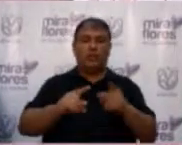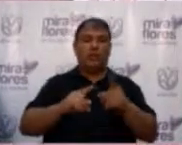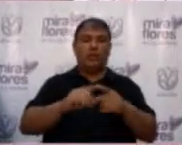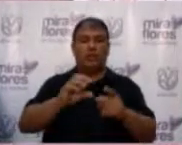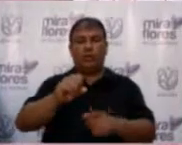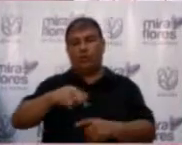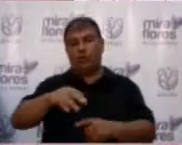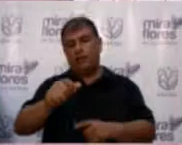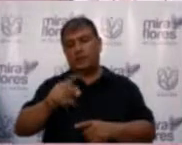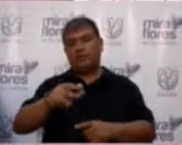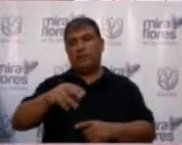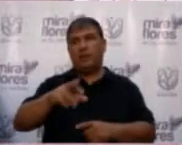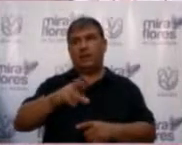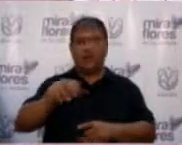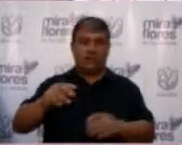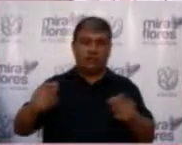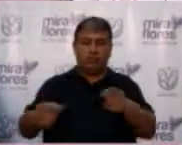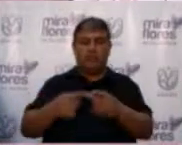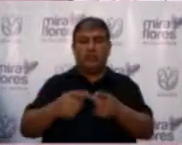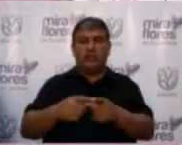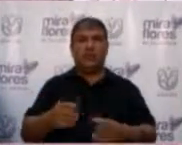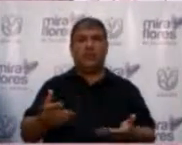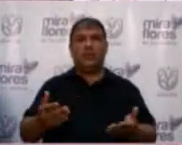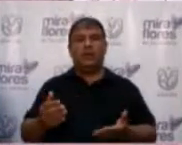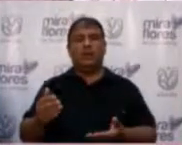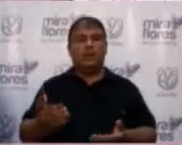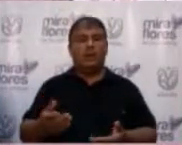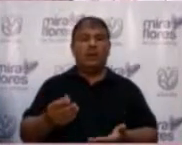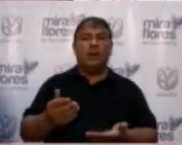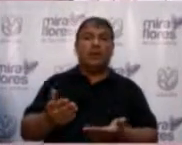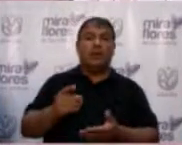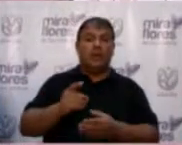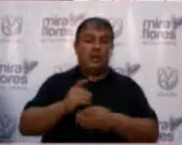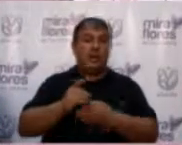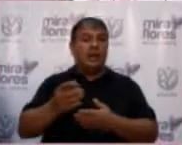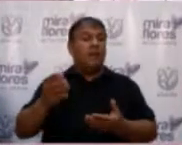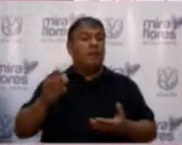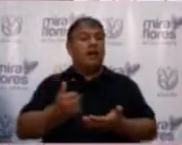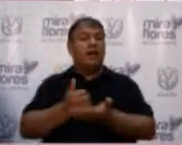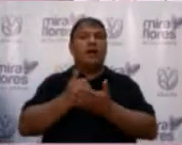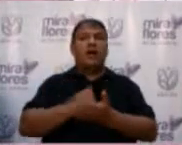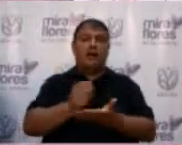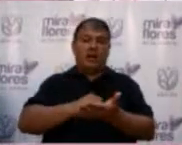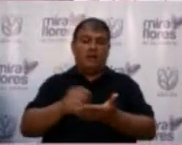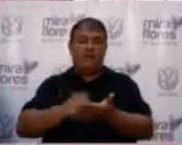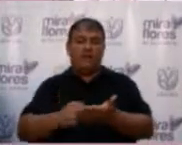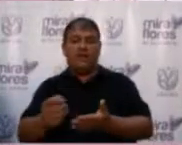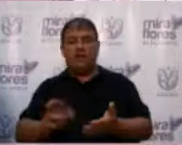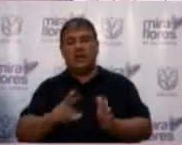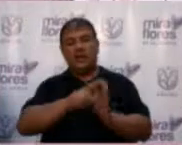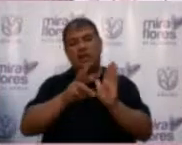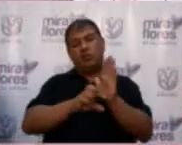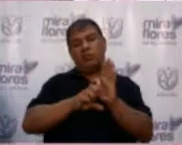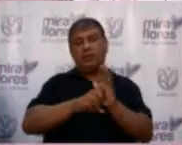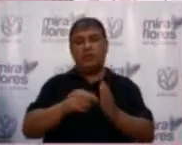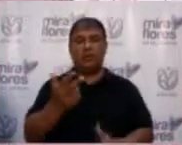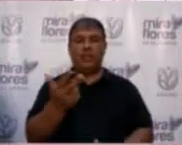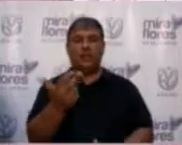Marzano, distrito de Surquillo, inscrito a favor de la Municipalidad Distrital de Miraflores en la partida número